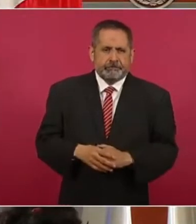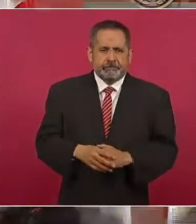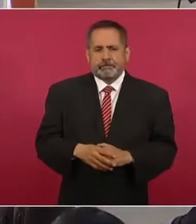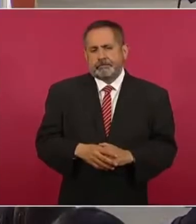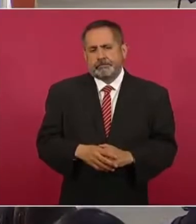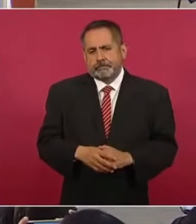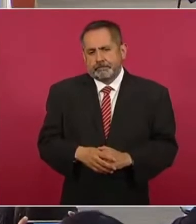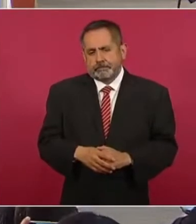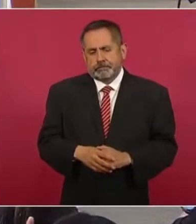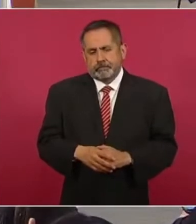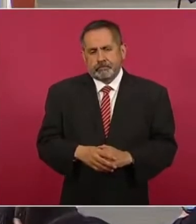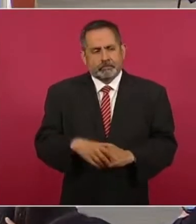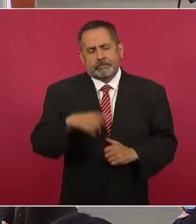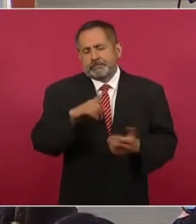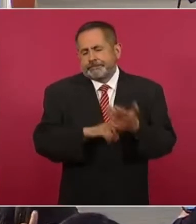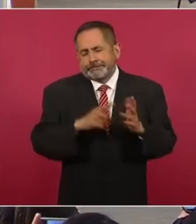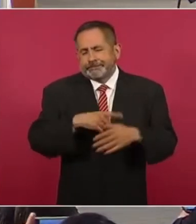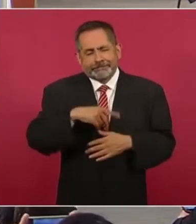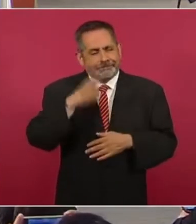esto es que el dueño del